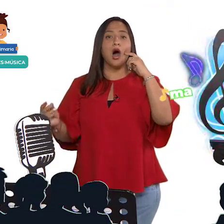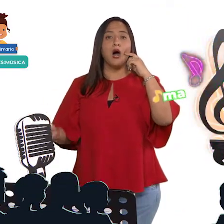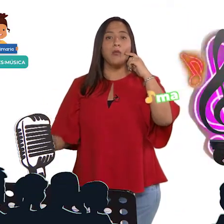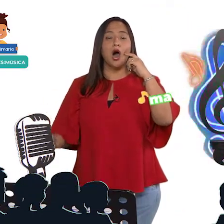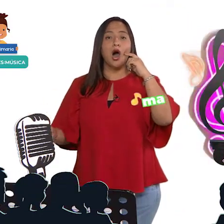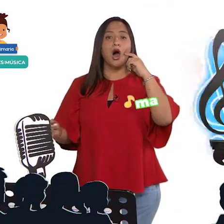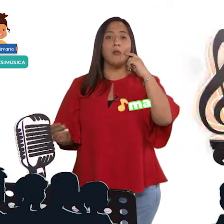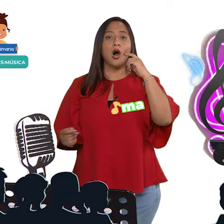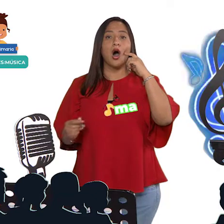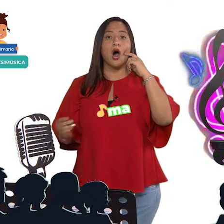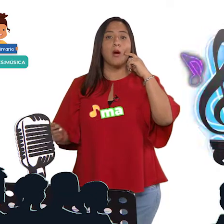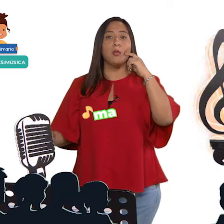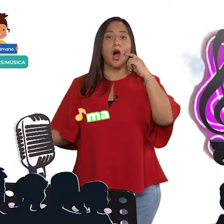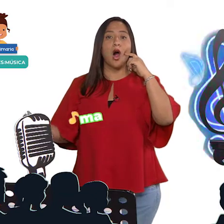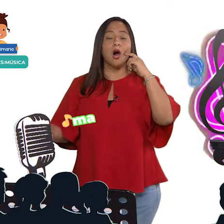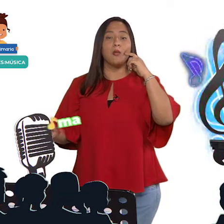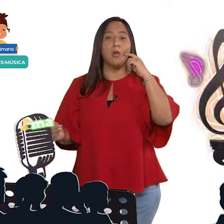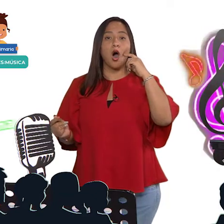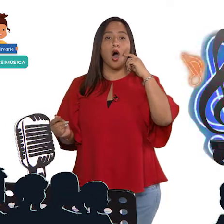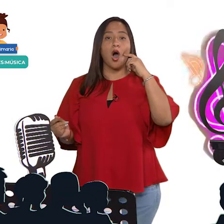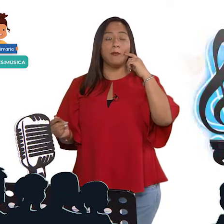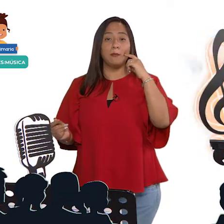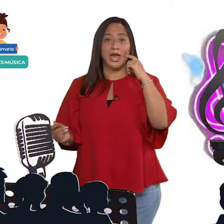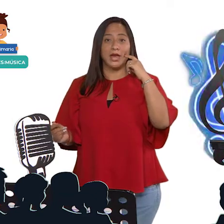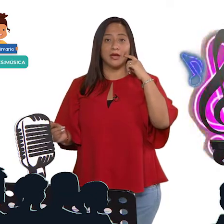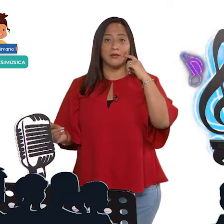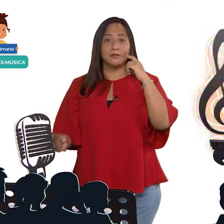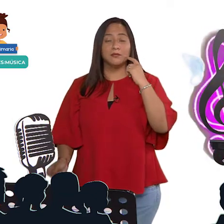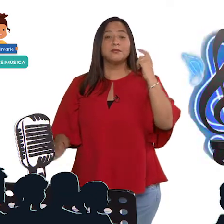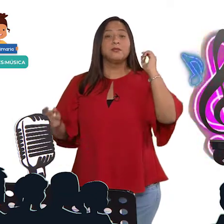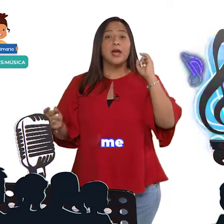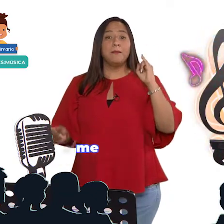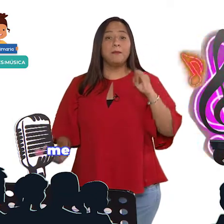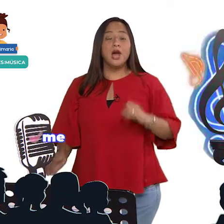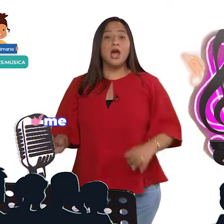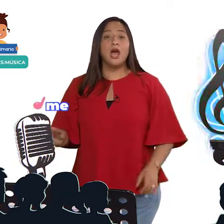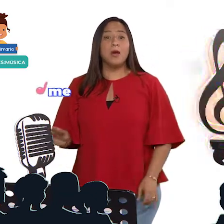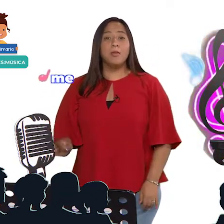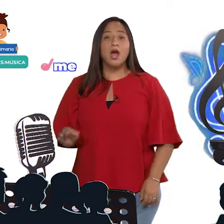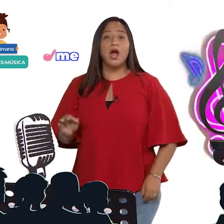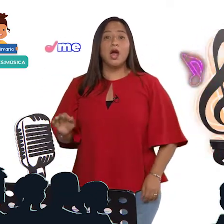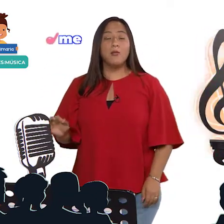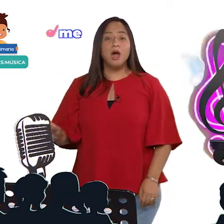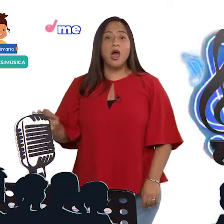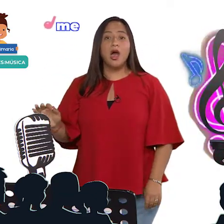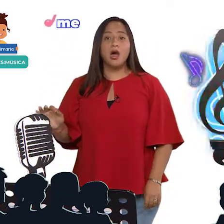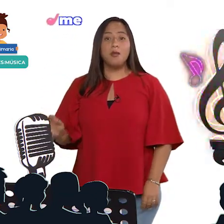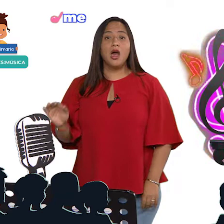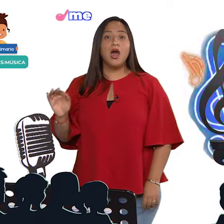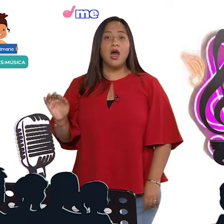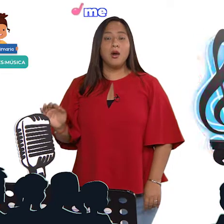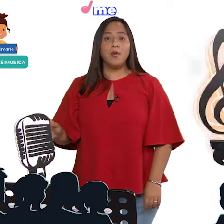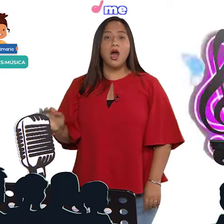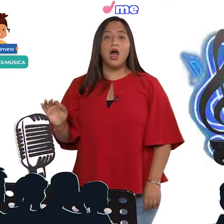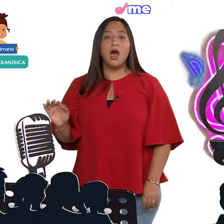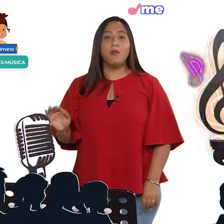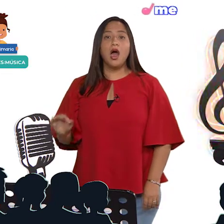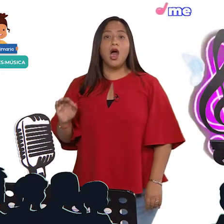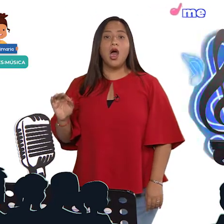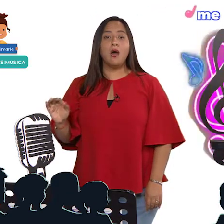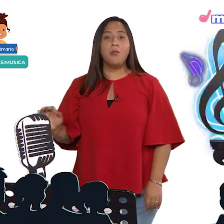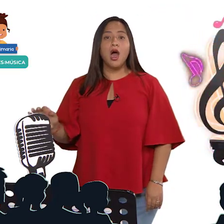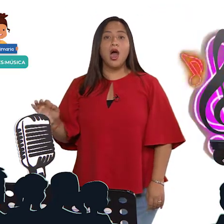ma, ma, ma, ma, ma, me, me, me, me, me.